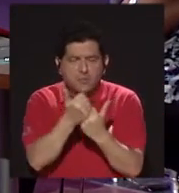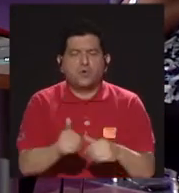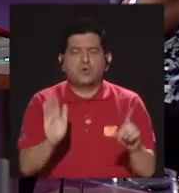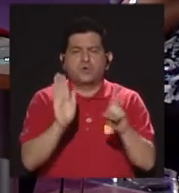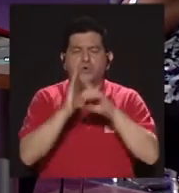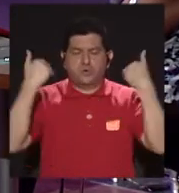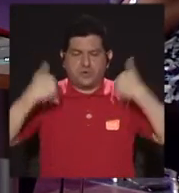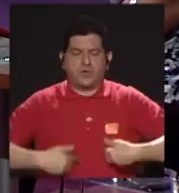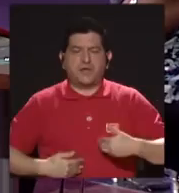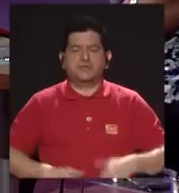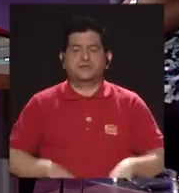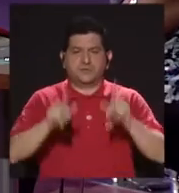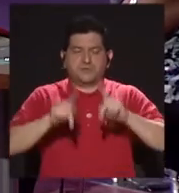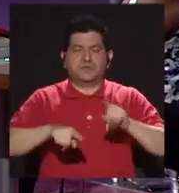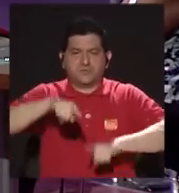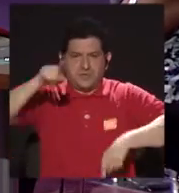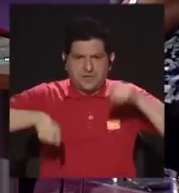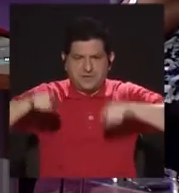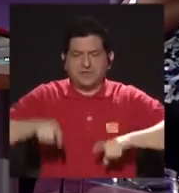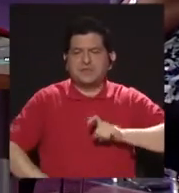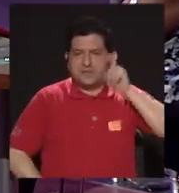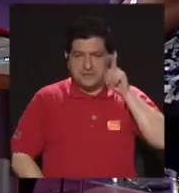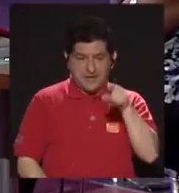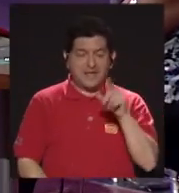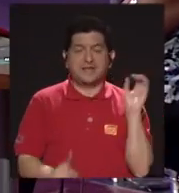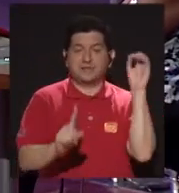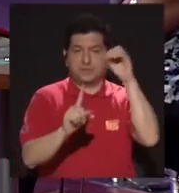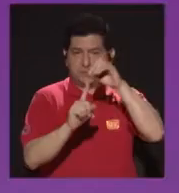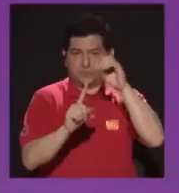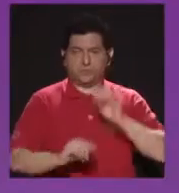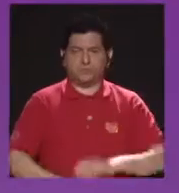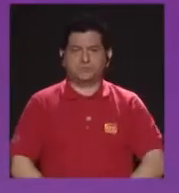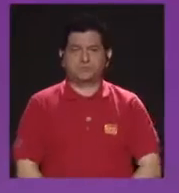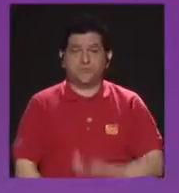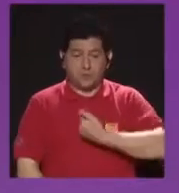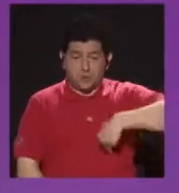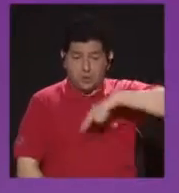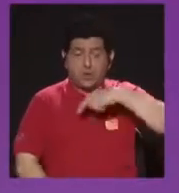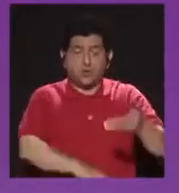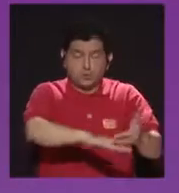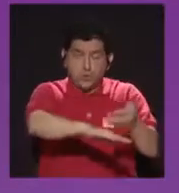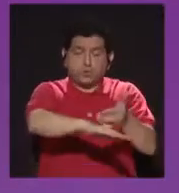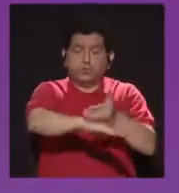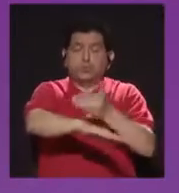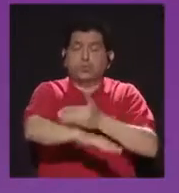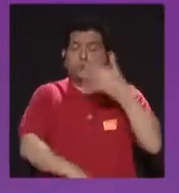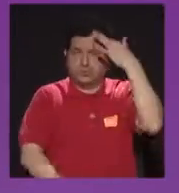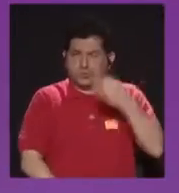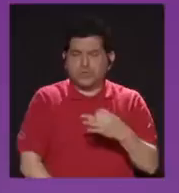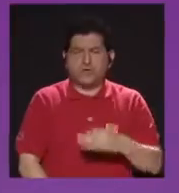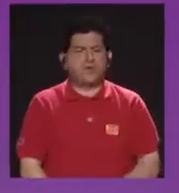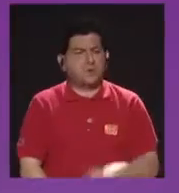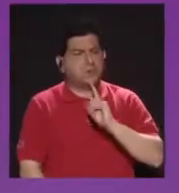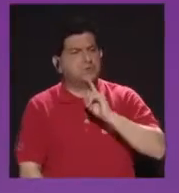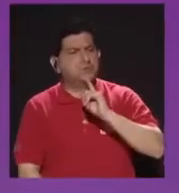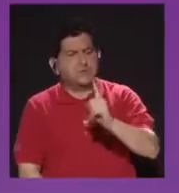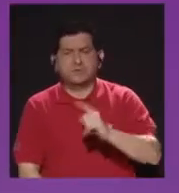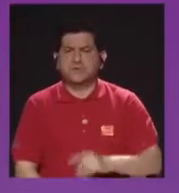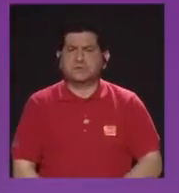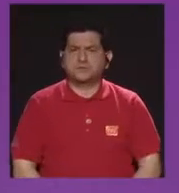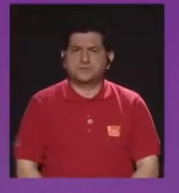derechos humanos de la diversidad sexual ese es el objetivo y hemos caminado bastante yo pienso que este pronunciamiento